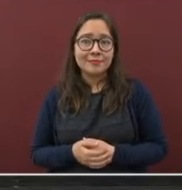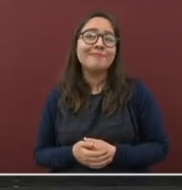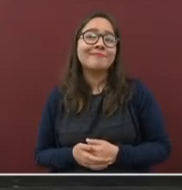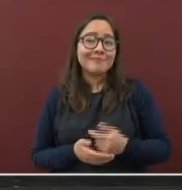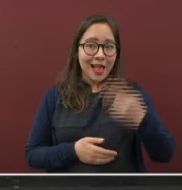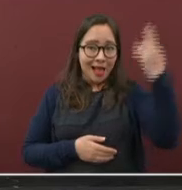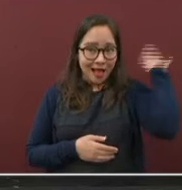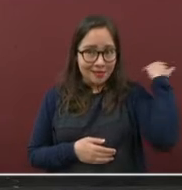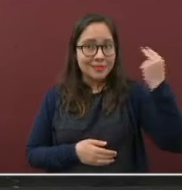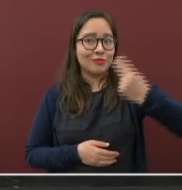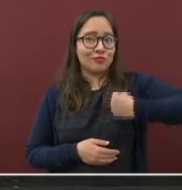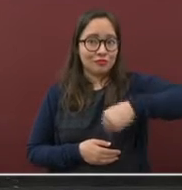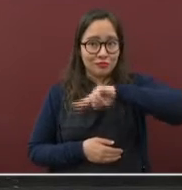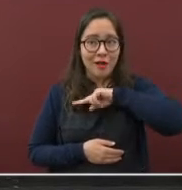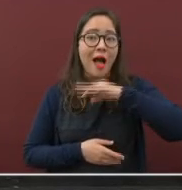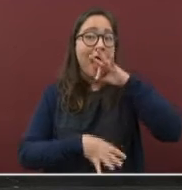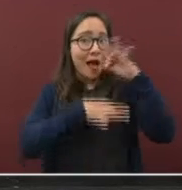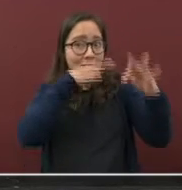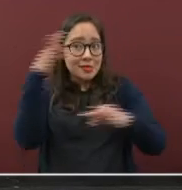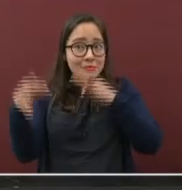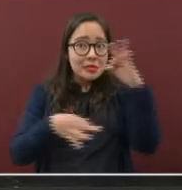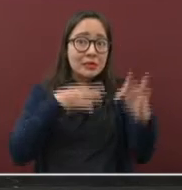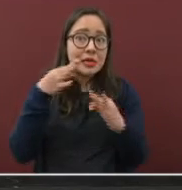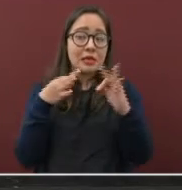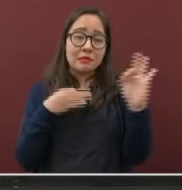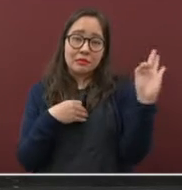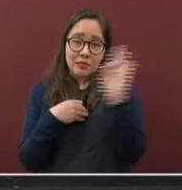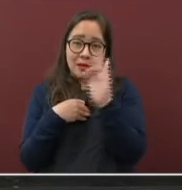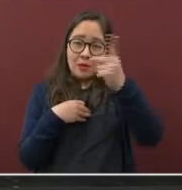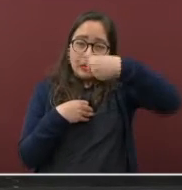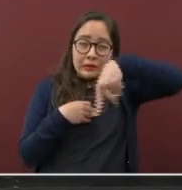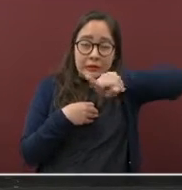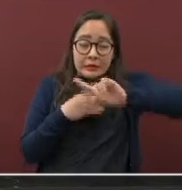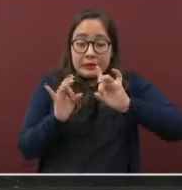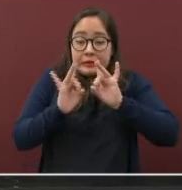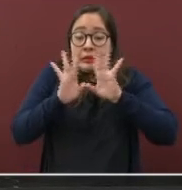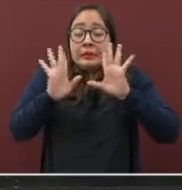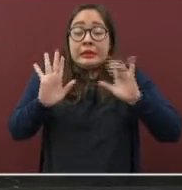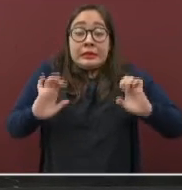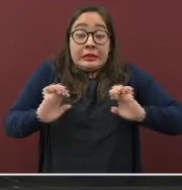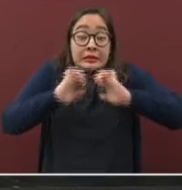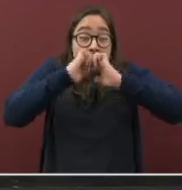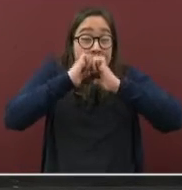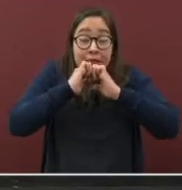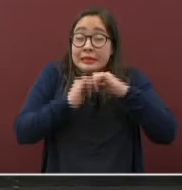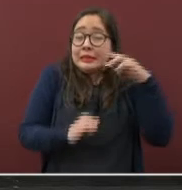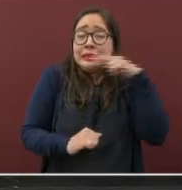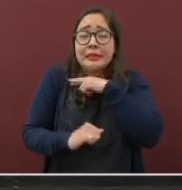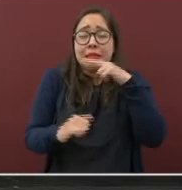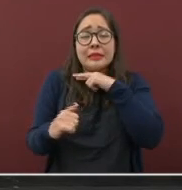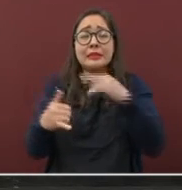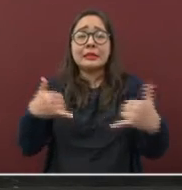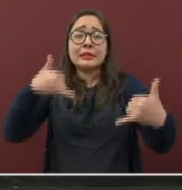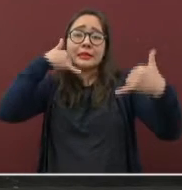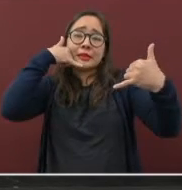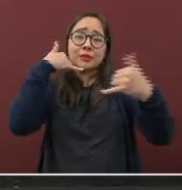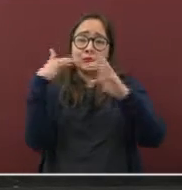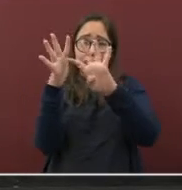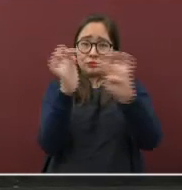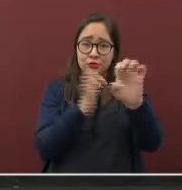ya hemos informado antes si llega a encontrarse ante una situación de emergencias tienen que llamar inmediatamente al 911